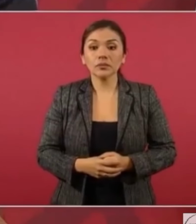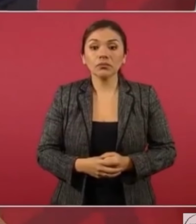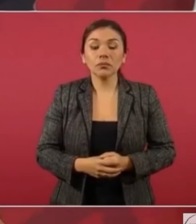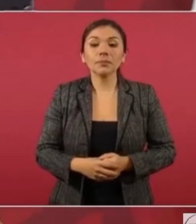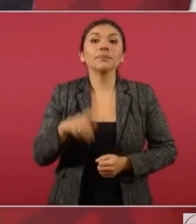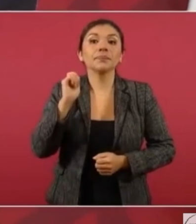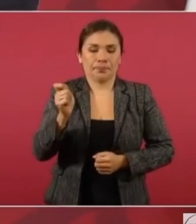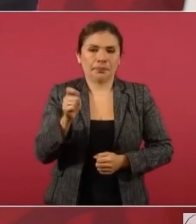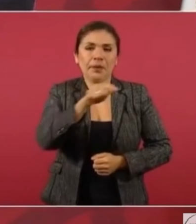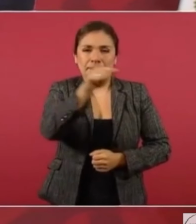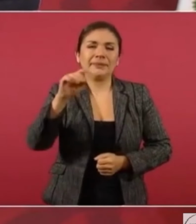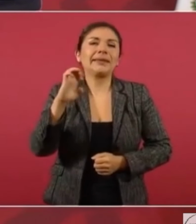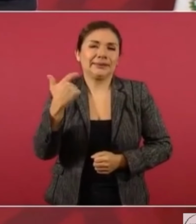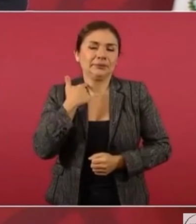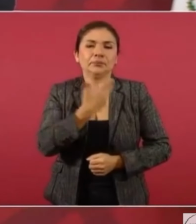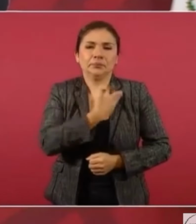que trabajaron